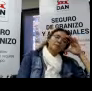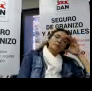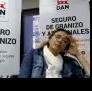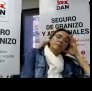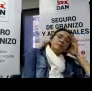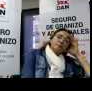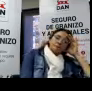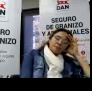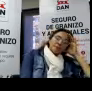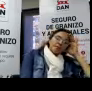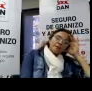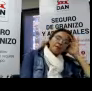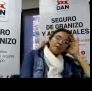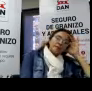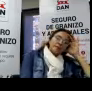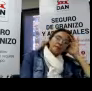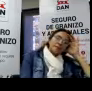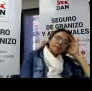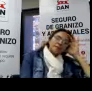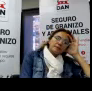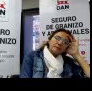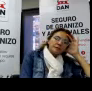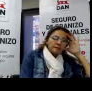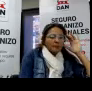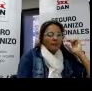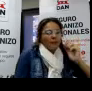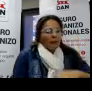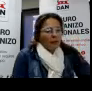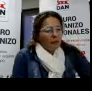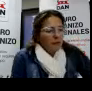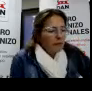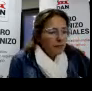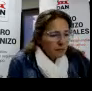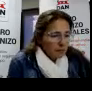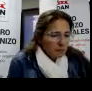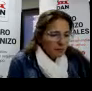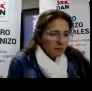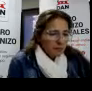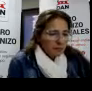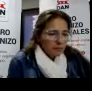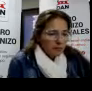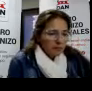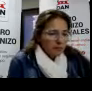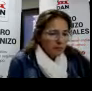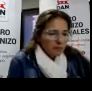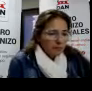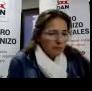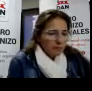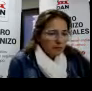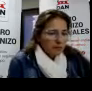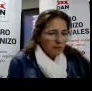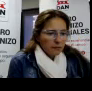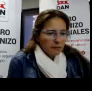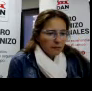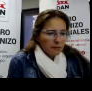lo vemos como un poquito más potenciado, más tirando a frío el mes de marzo. Y siempre recuerden que esto está comparado